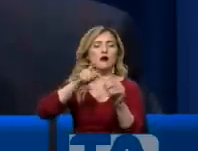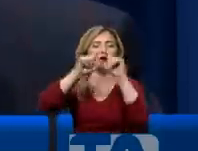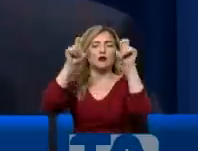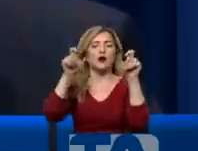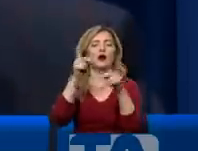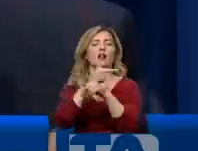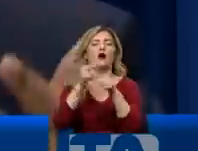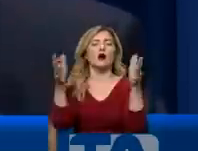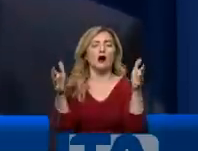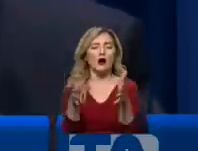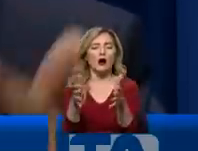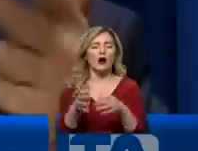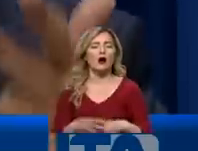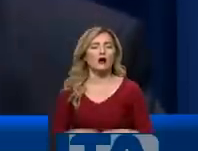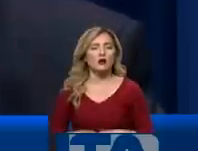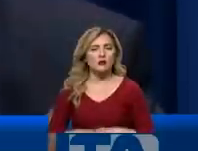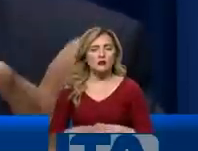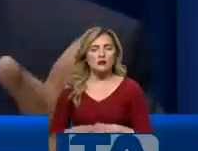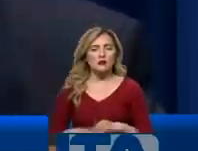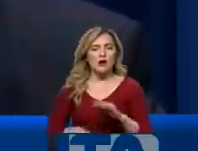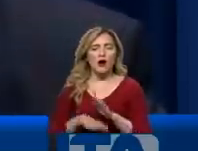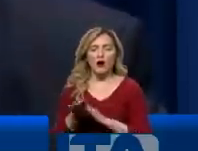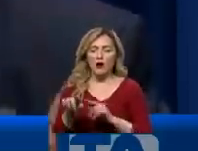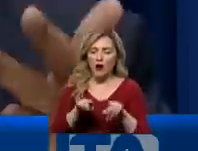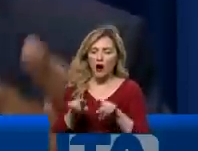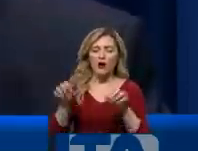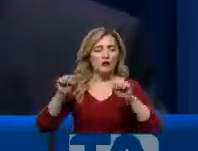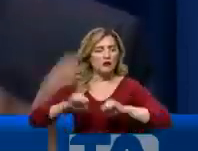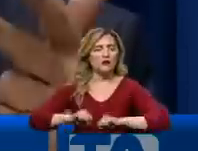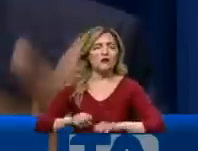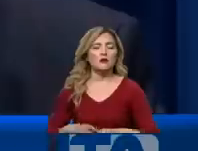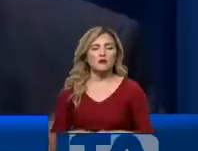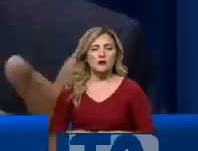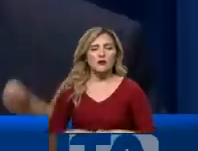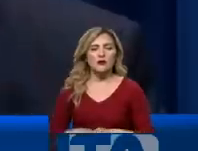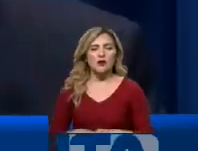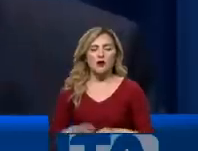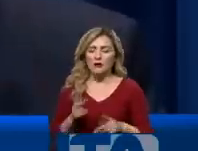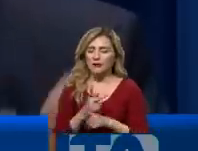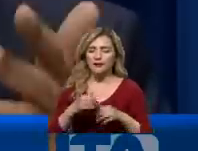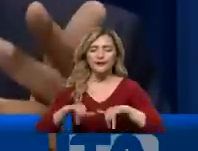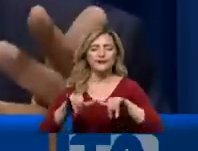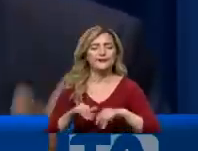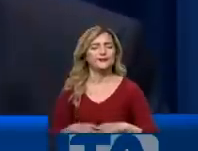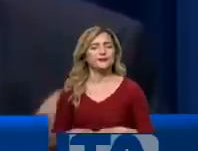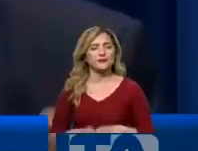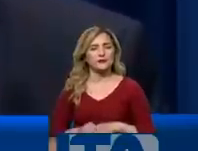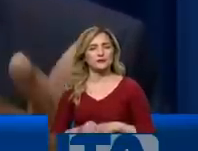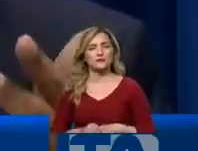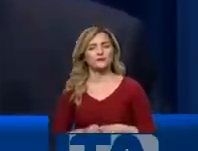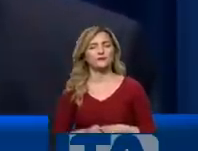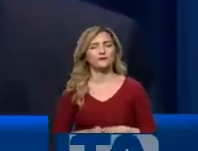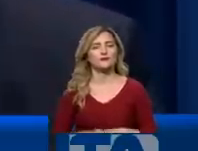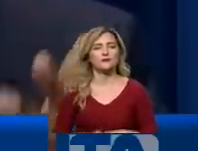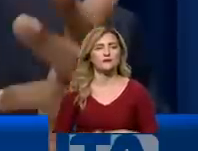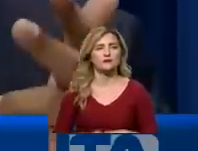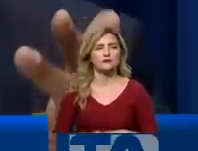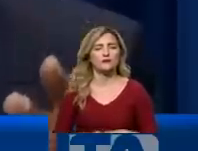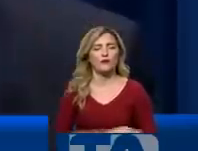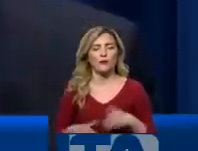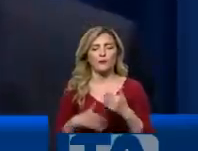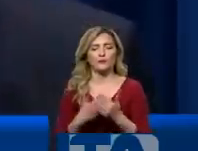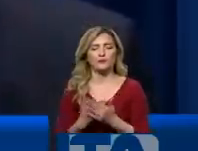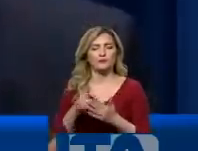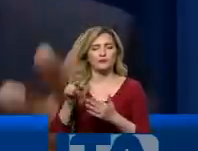pequeños productores. Se van a hacer más competitivos y por lo ende más productivos. Va a beneficiar al sector acuícola, al